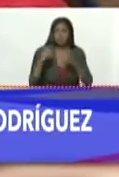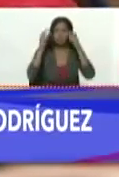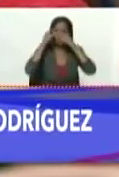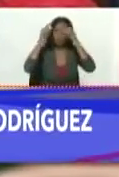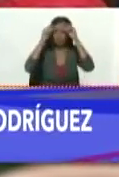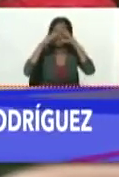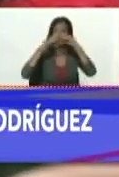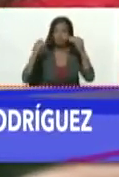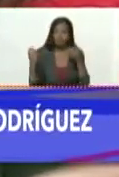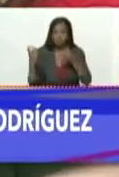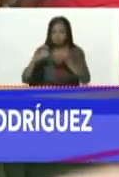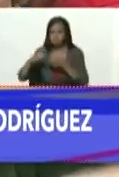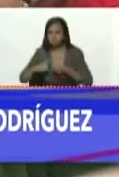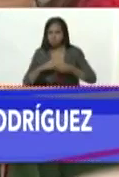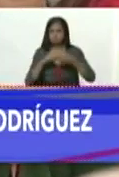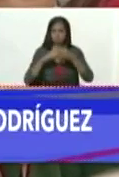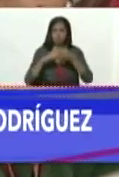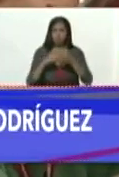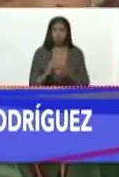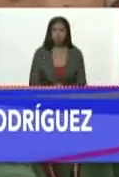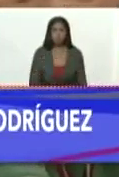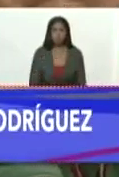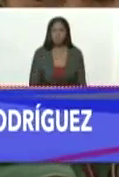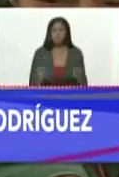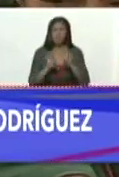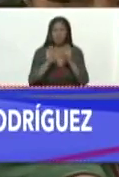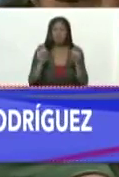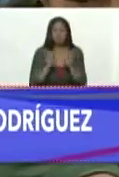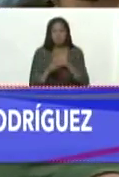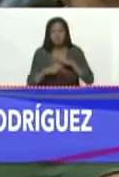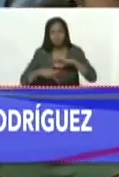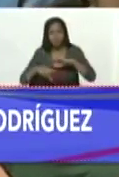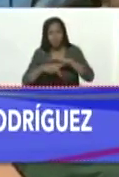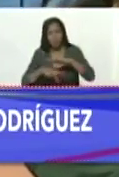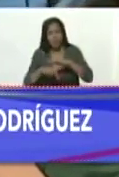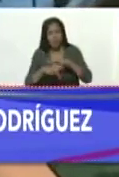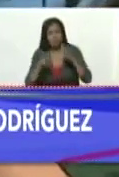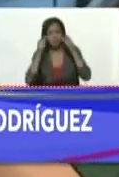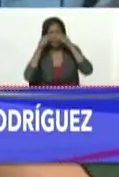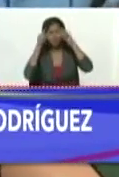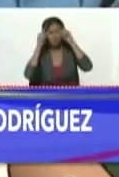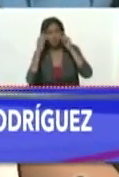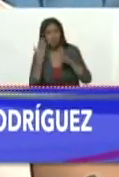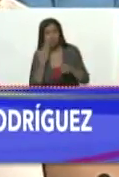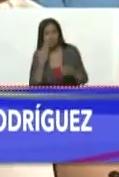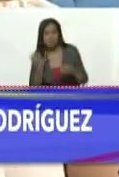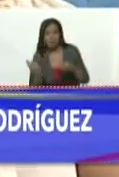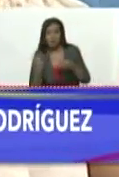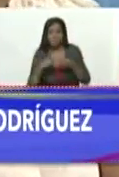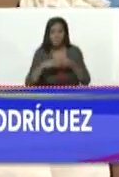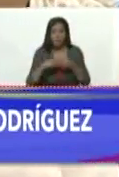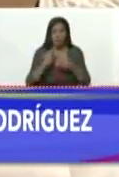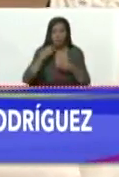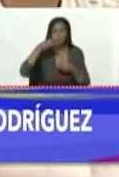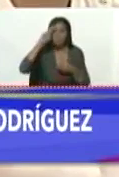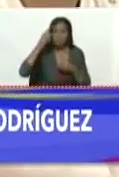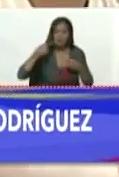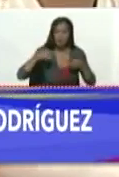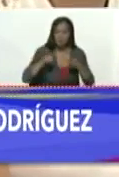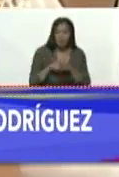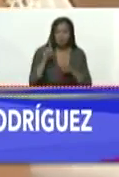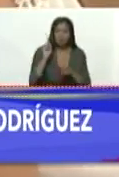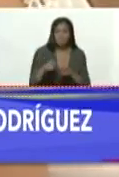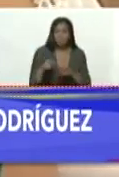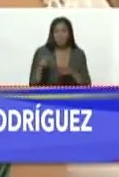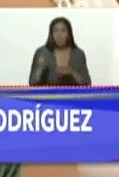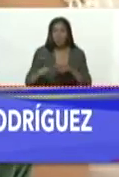todo, en la educación inicial, Simón Rodríguez con la madre, con el padre, con